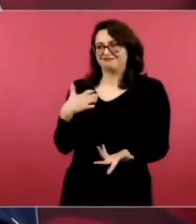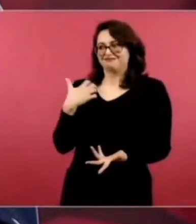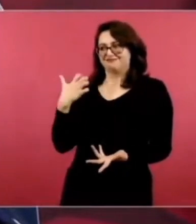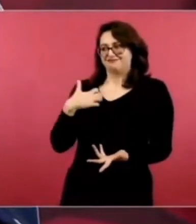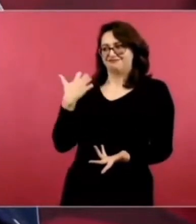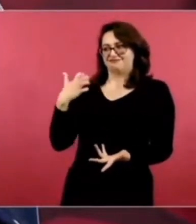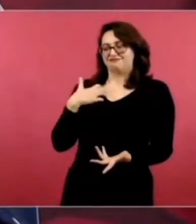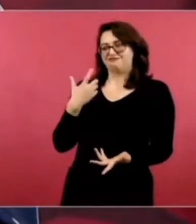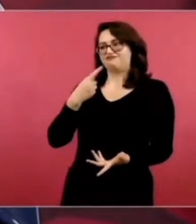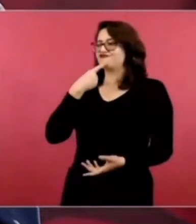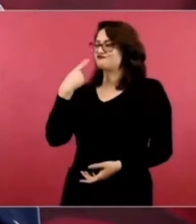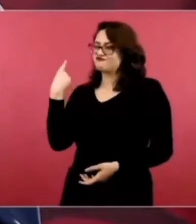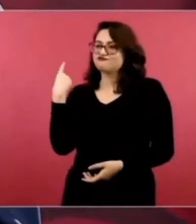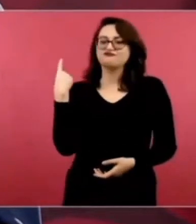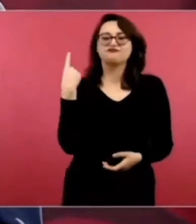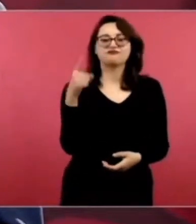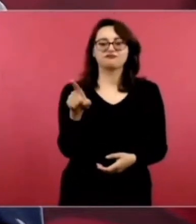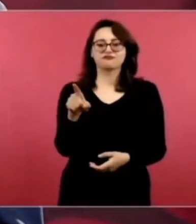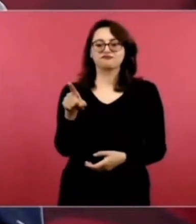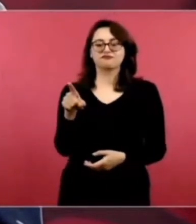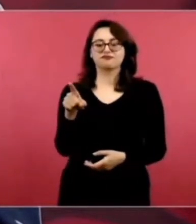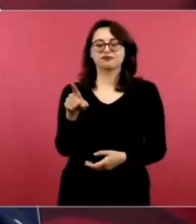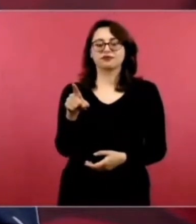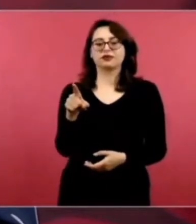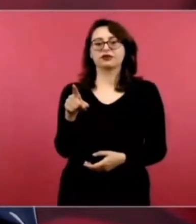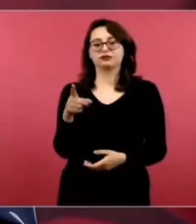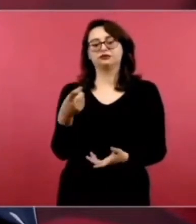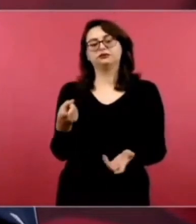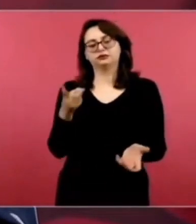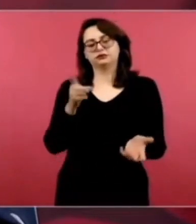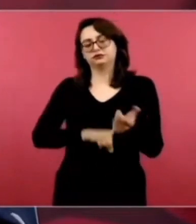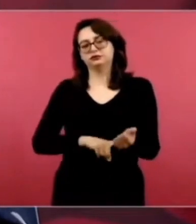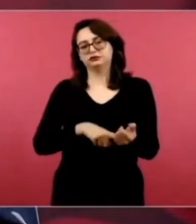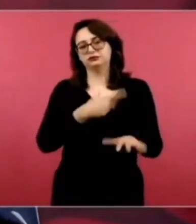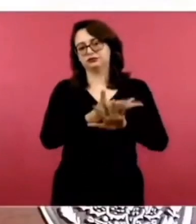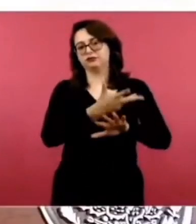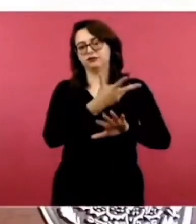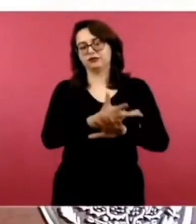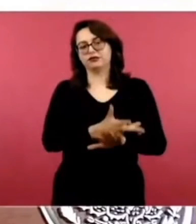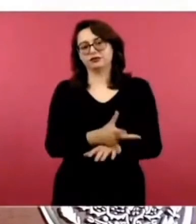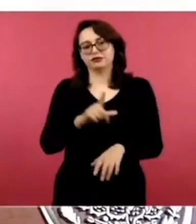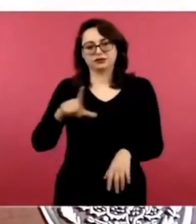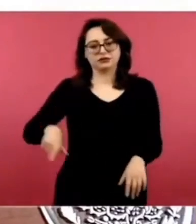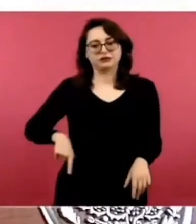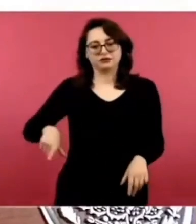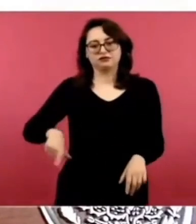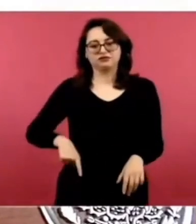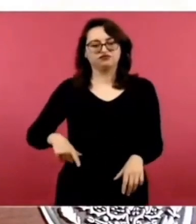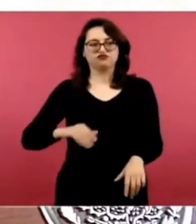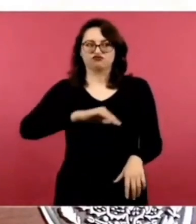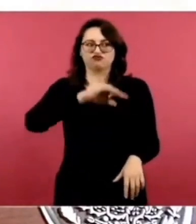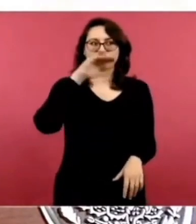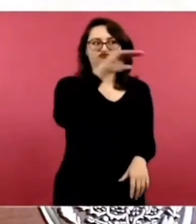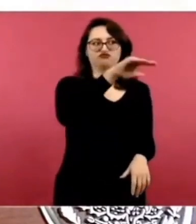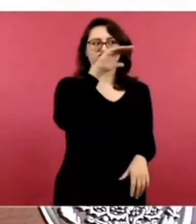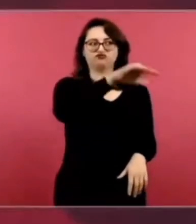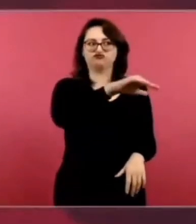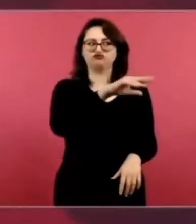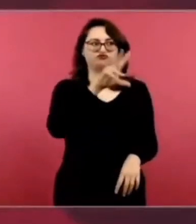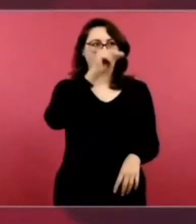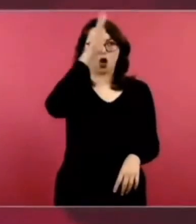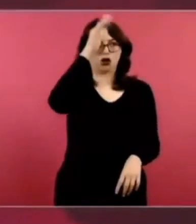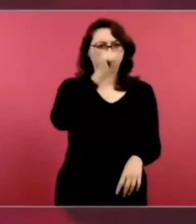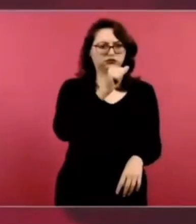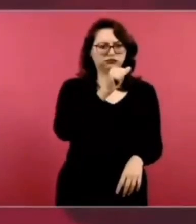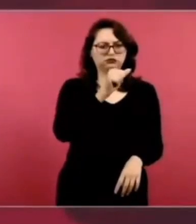y presentaron a través de su gobierno esta protesta. Y